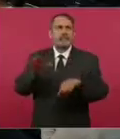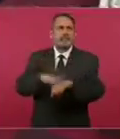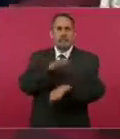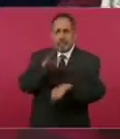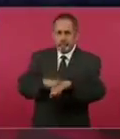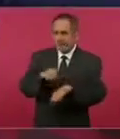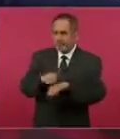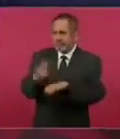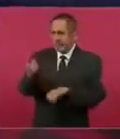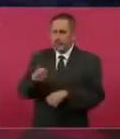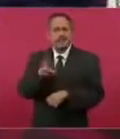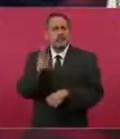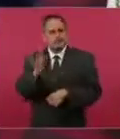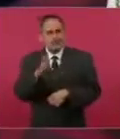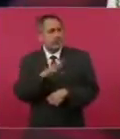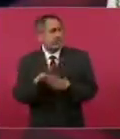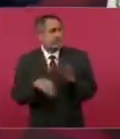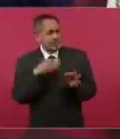cumplimos